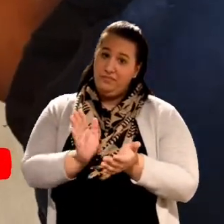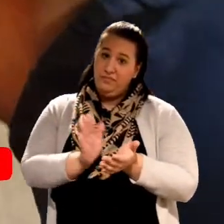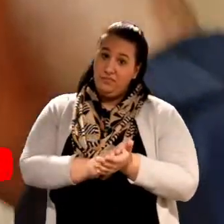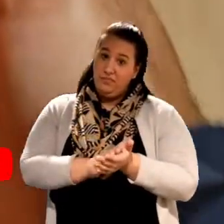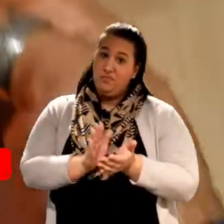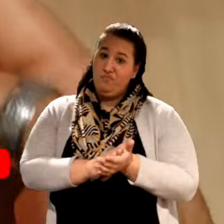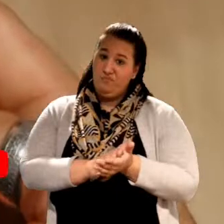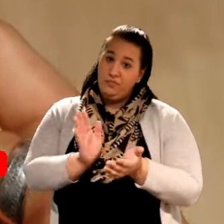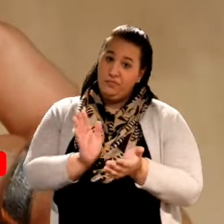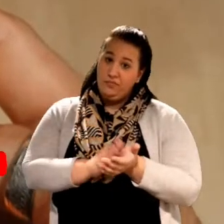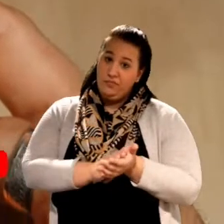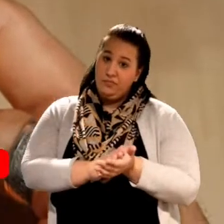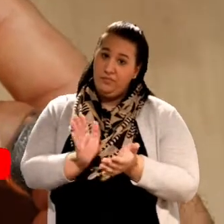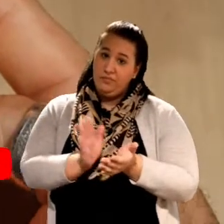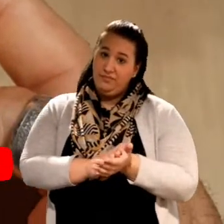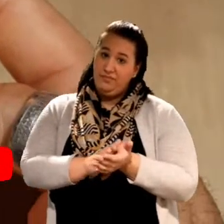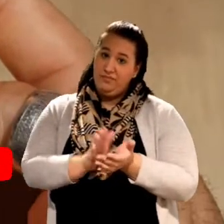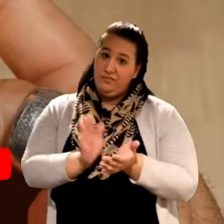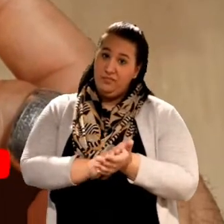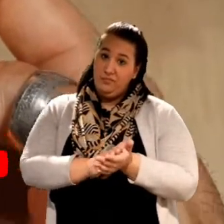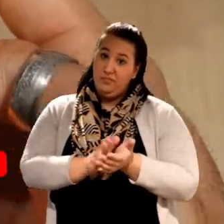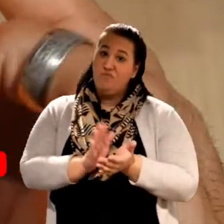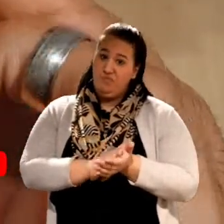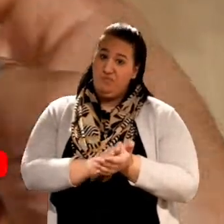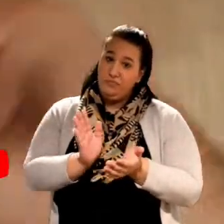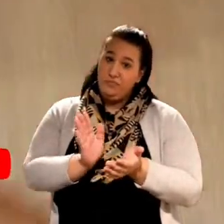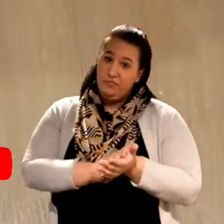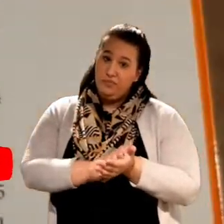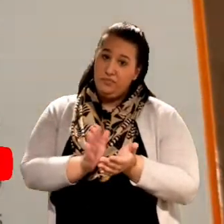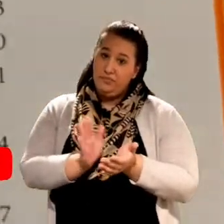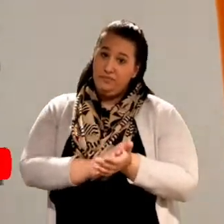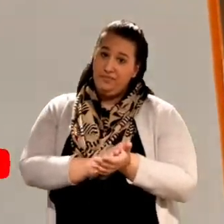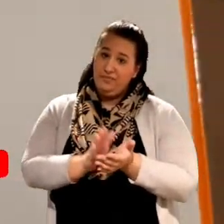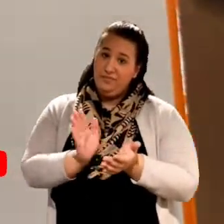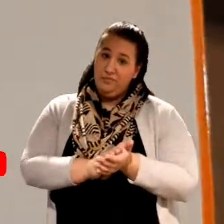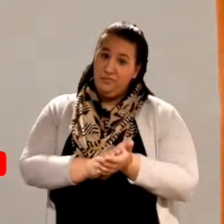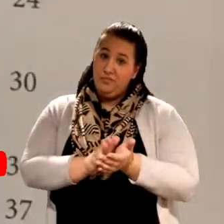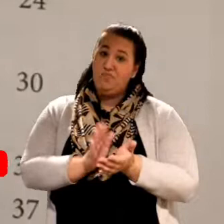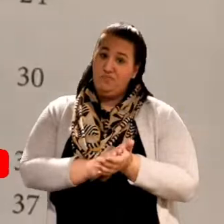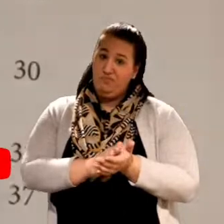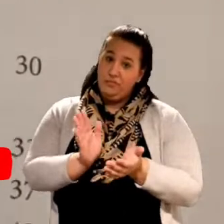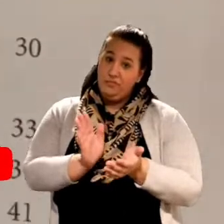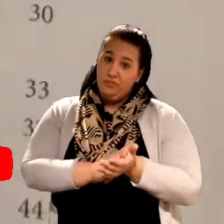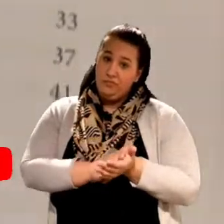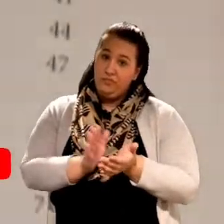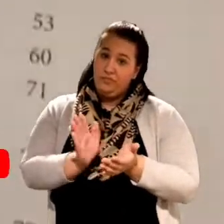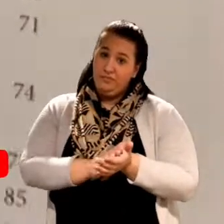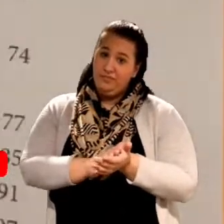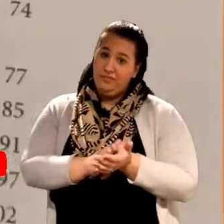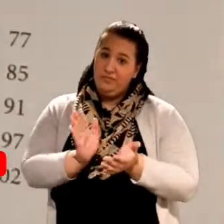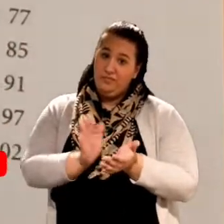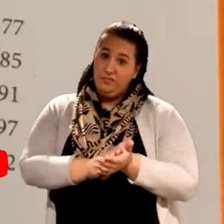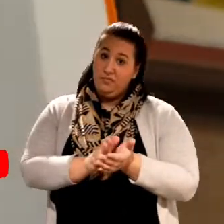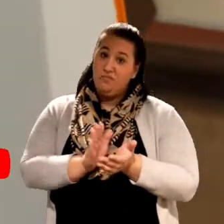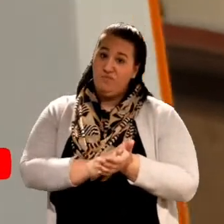este libro intenta transmitirnos es algo muy sencillo, muy práctico. Es que tú hagas un listado de las cosas que sí